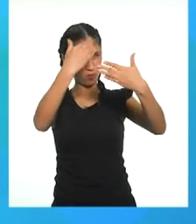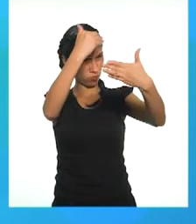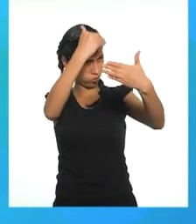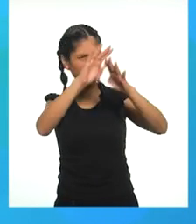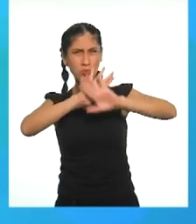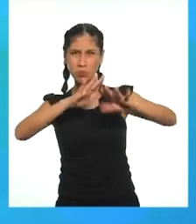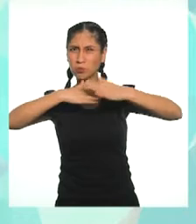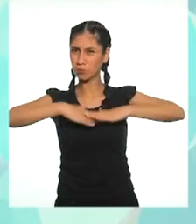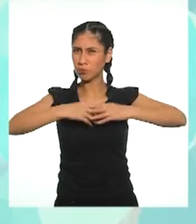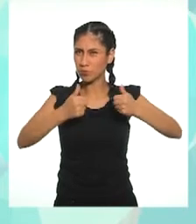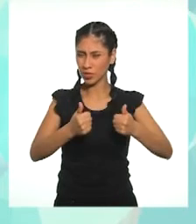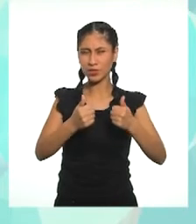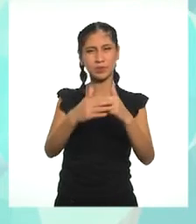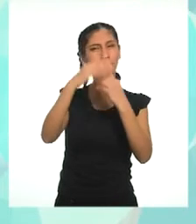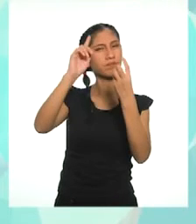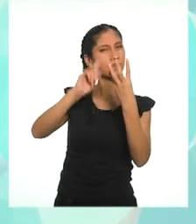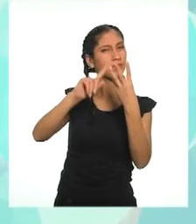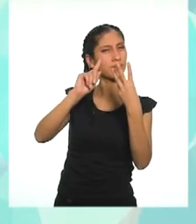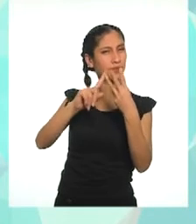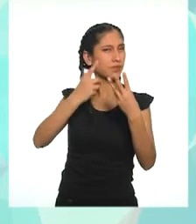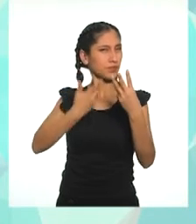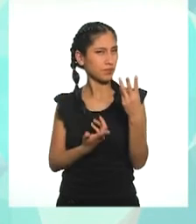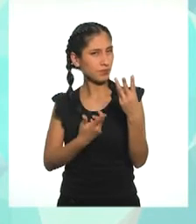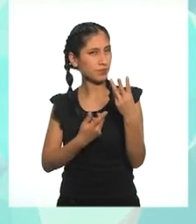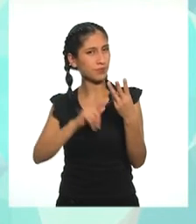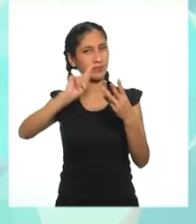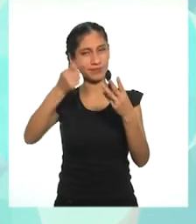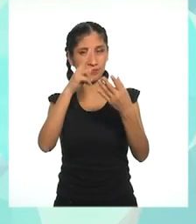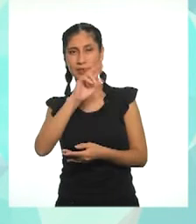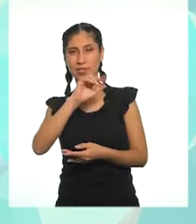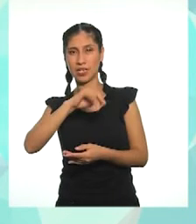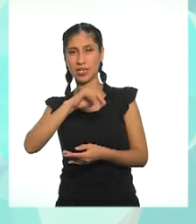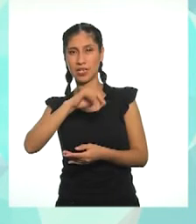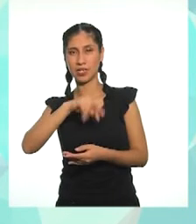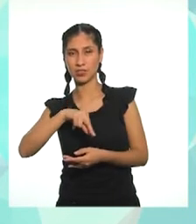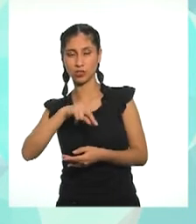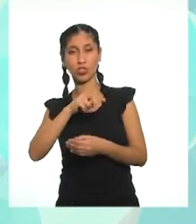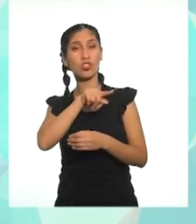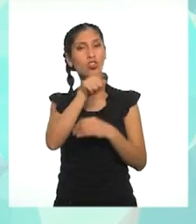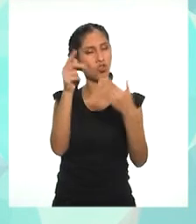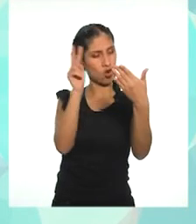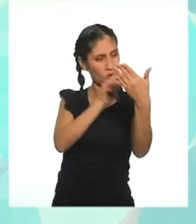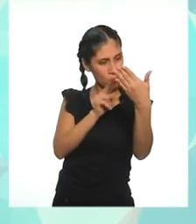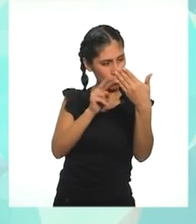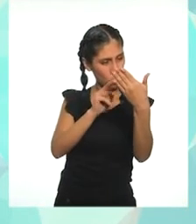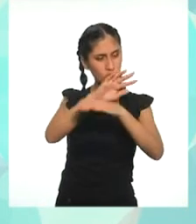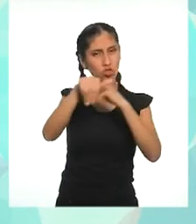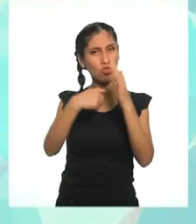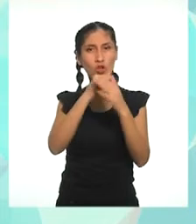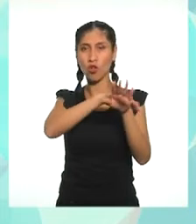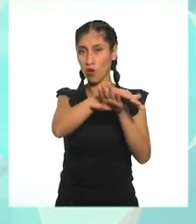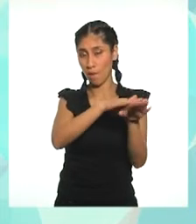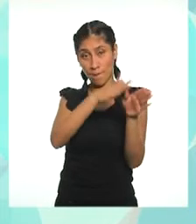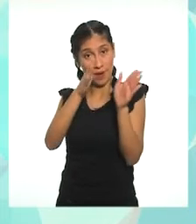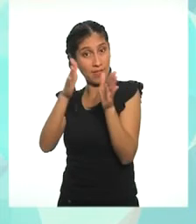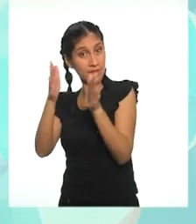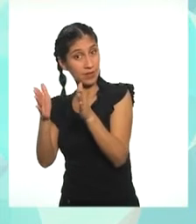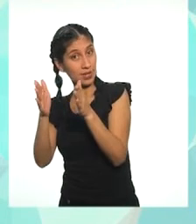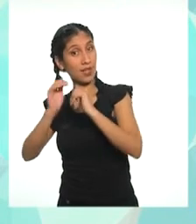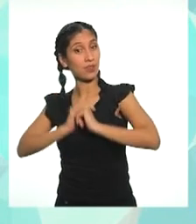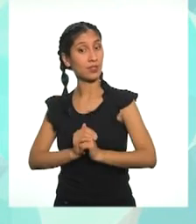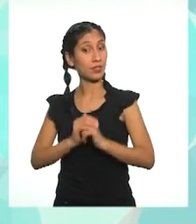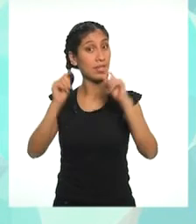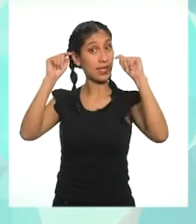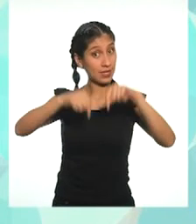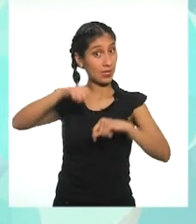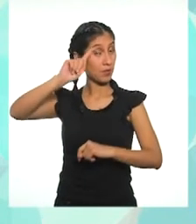siguiente paso consistirá en elaborar la primera versión tomando en cuenta todo lo planificado.